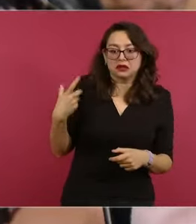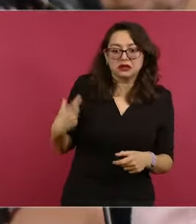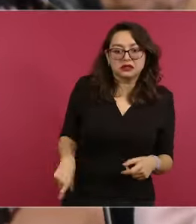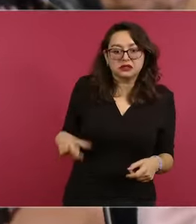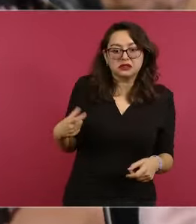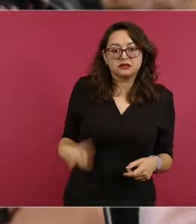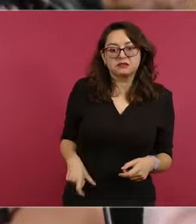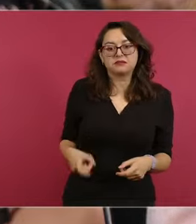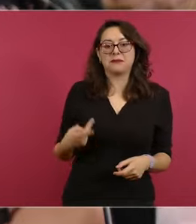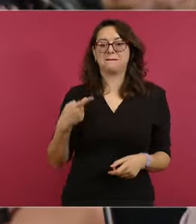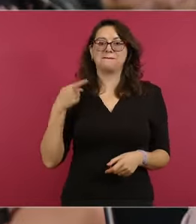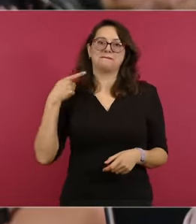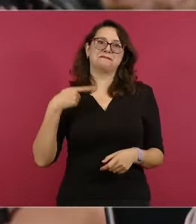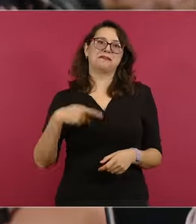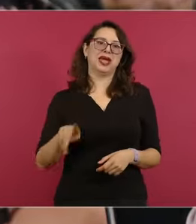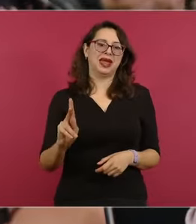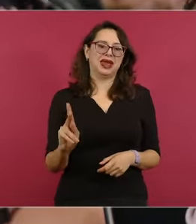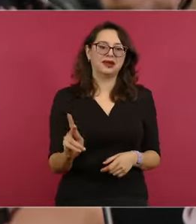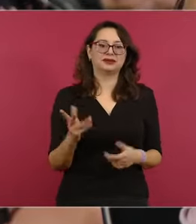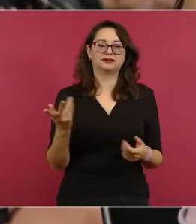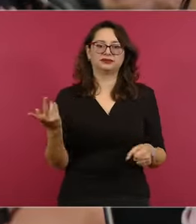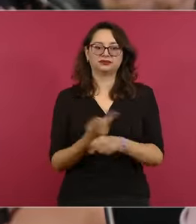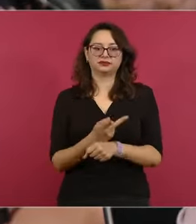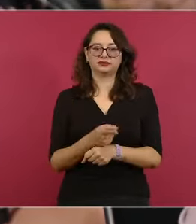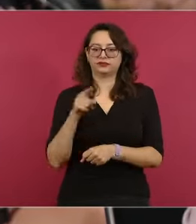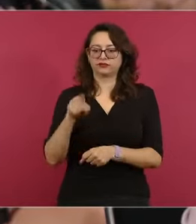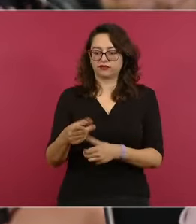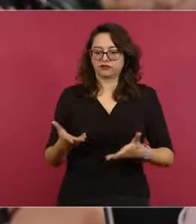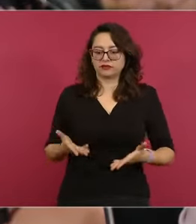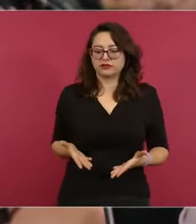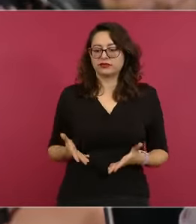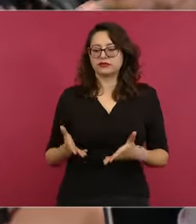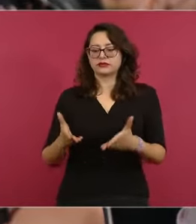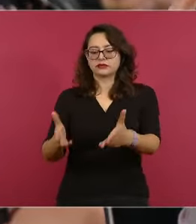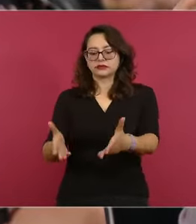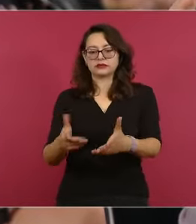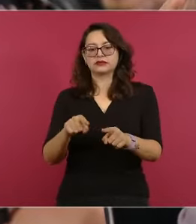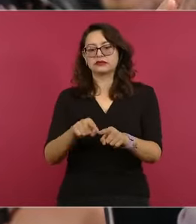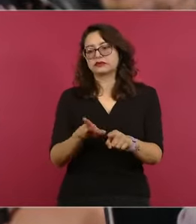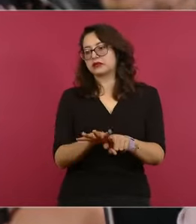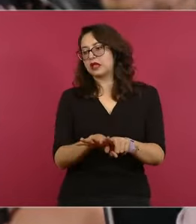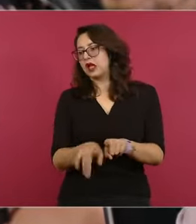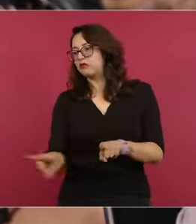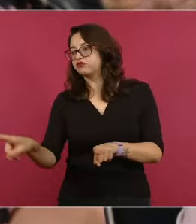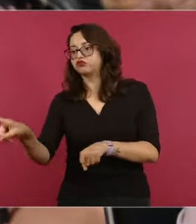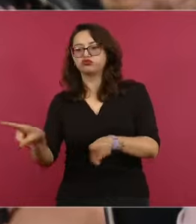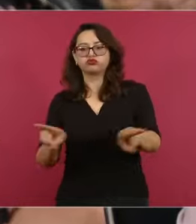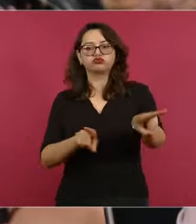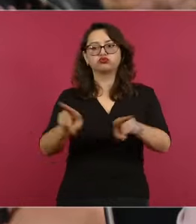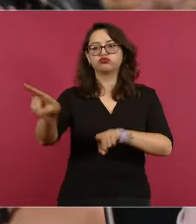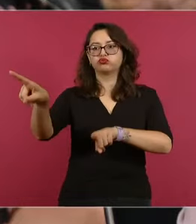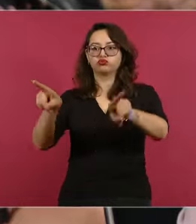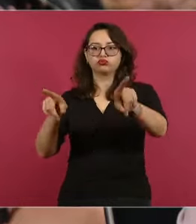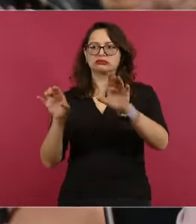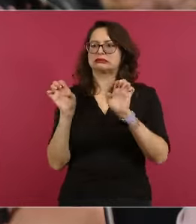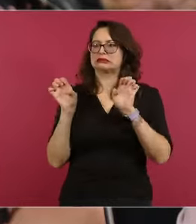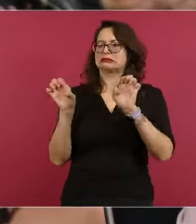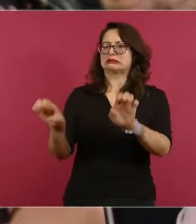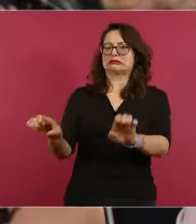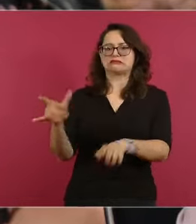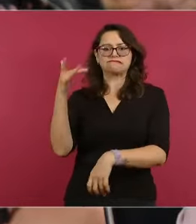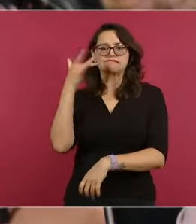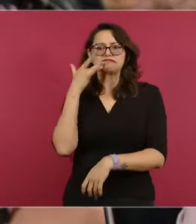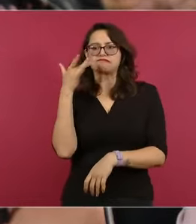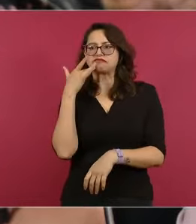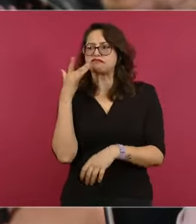avenida Francisco Medina Asensio, que usted ha llegado muchas veces por ahí, hacia las playas, todo es opulencia.